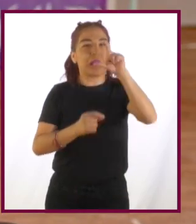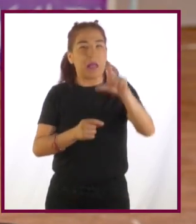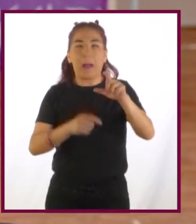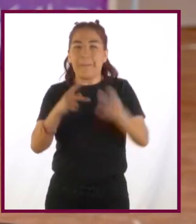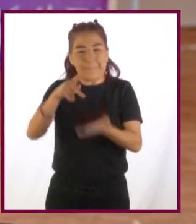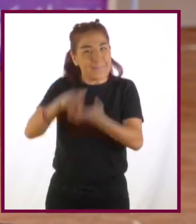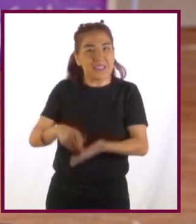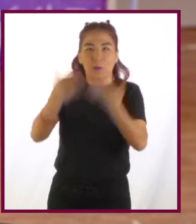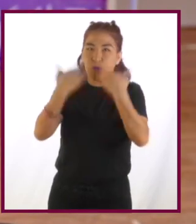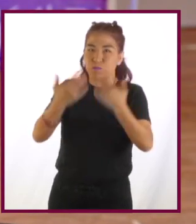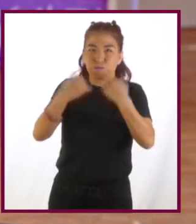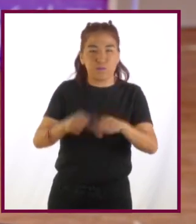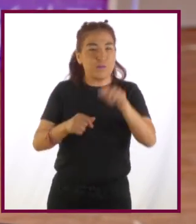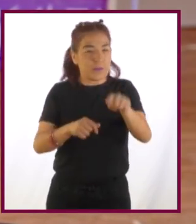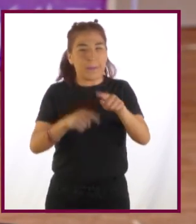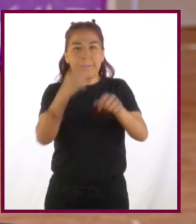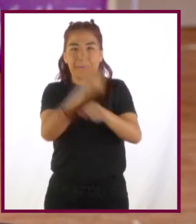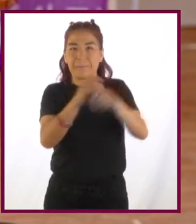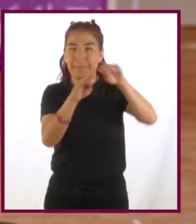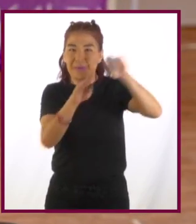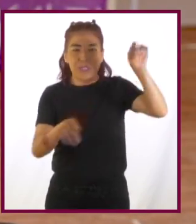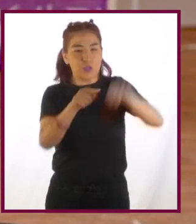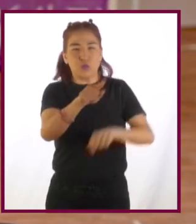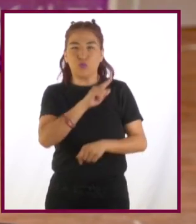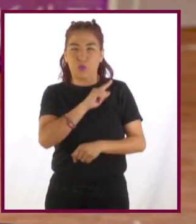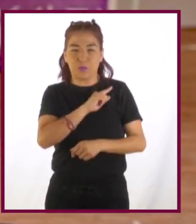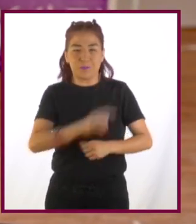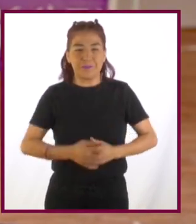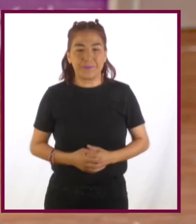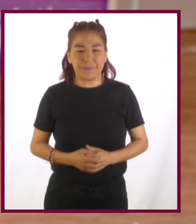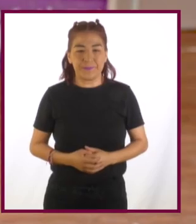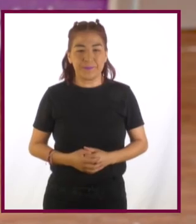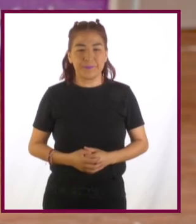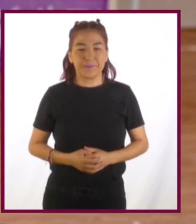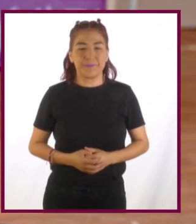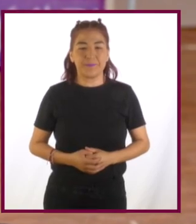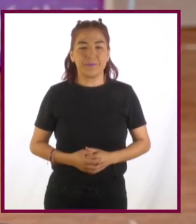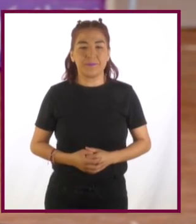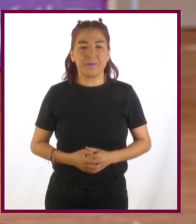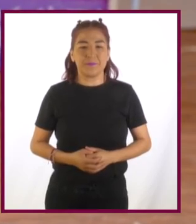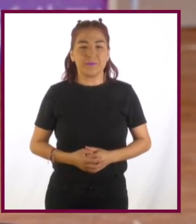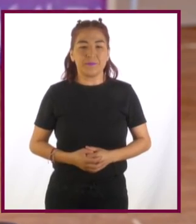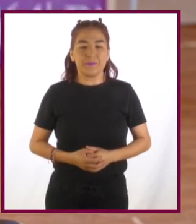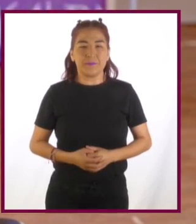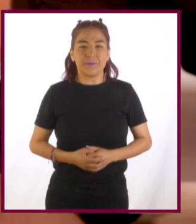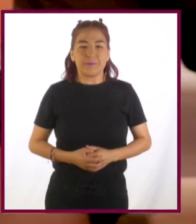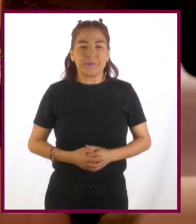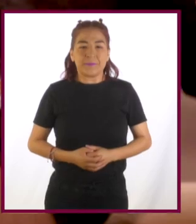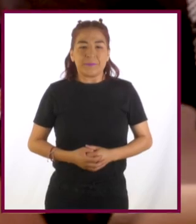a medir el resorte sin que tenga un peso. Vamos a medir. Muy bien.